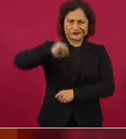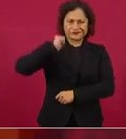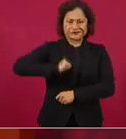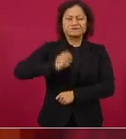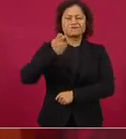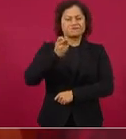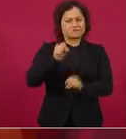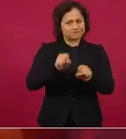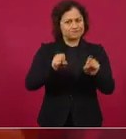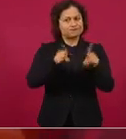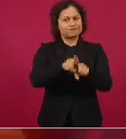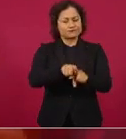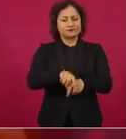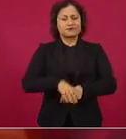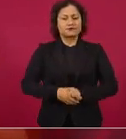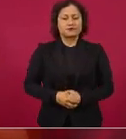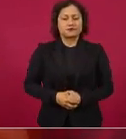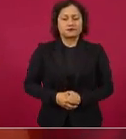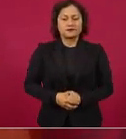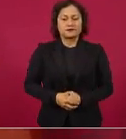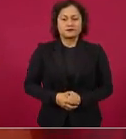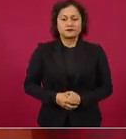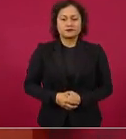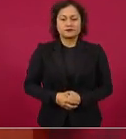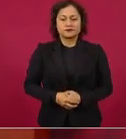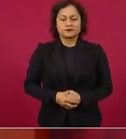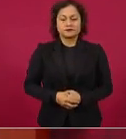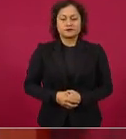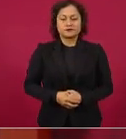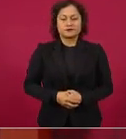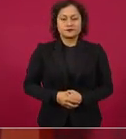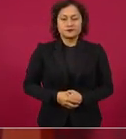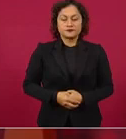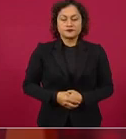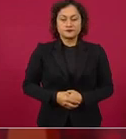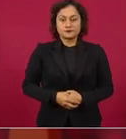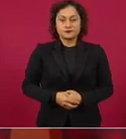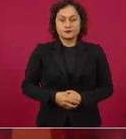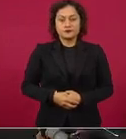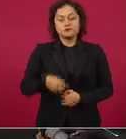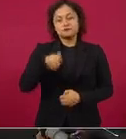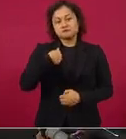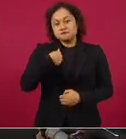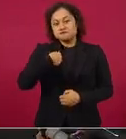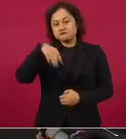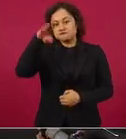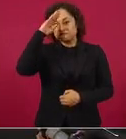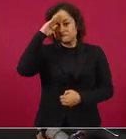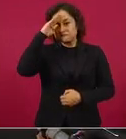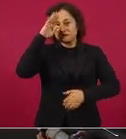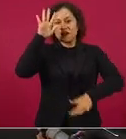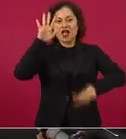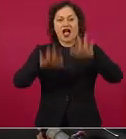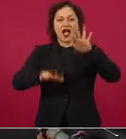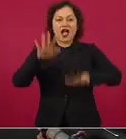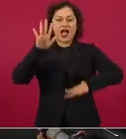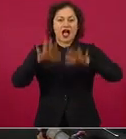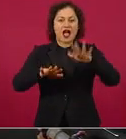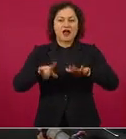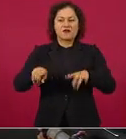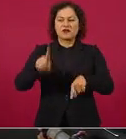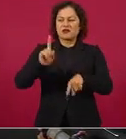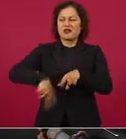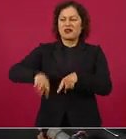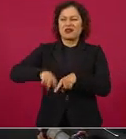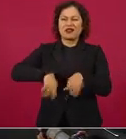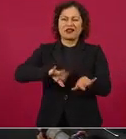ese México que a veces se descarta de lo cotidiano,